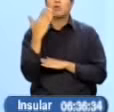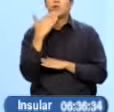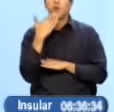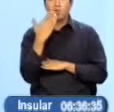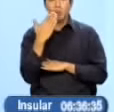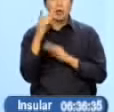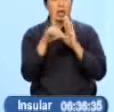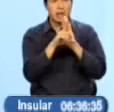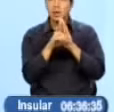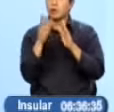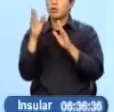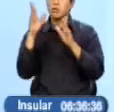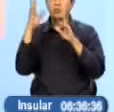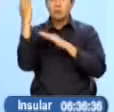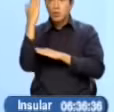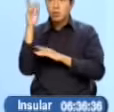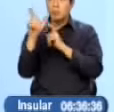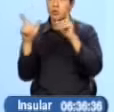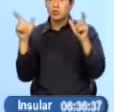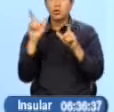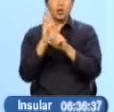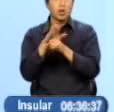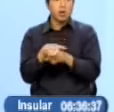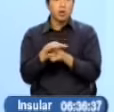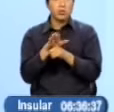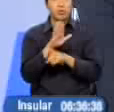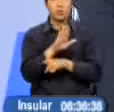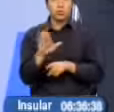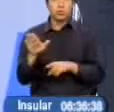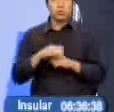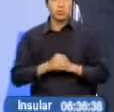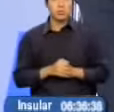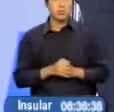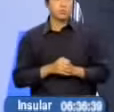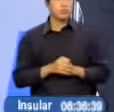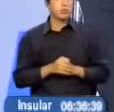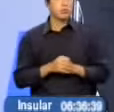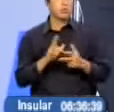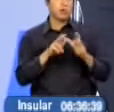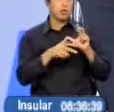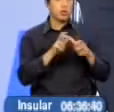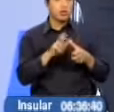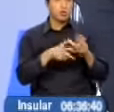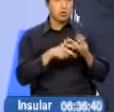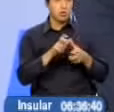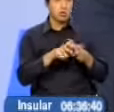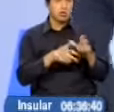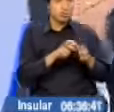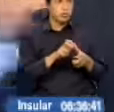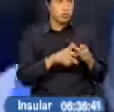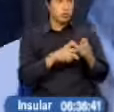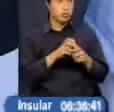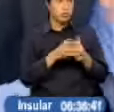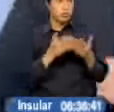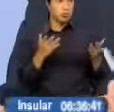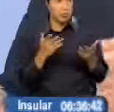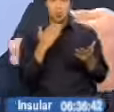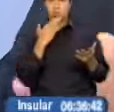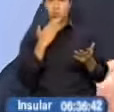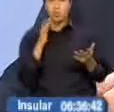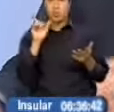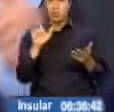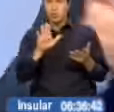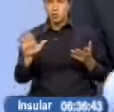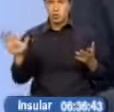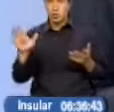programación que afecta derechos de pueblos finalidad de la televisión basura el caso del accord y ccoo o están a favor de la atención basura los actores que